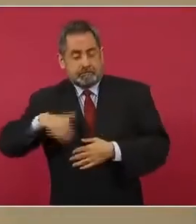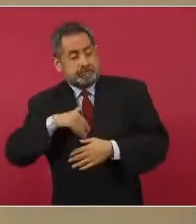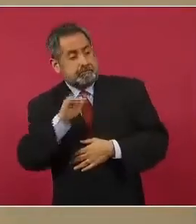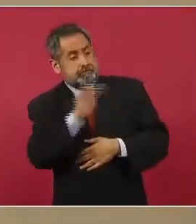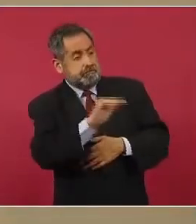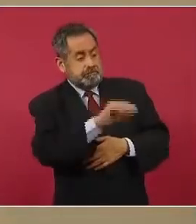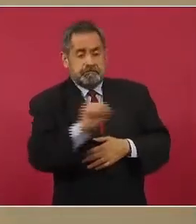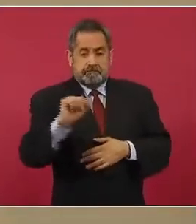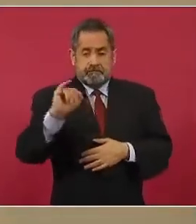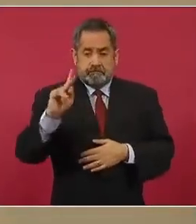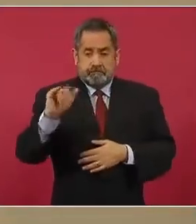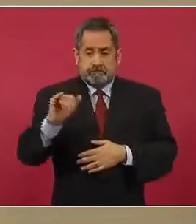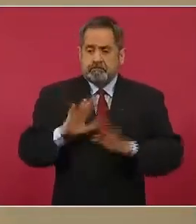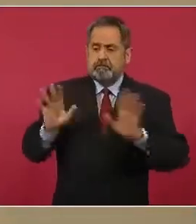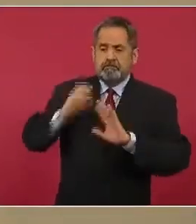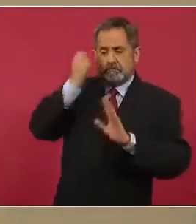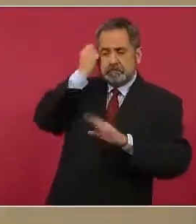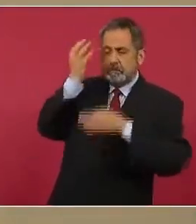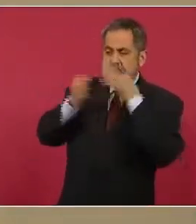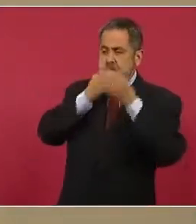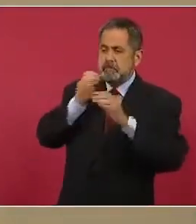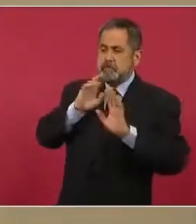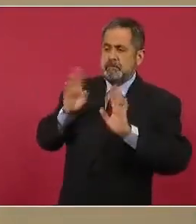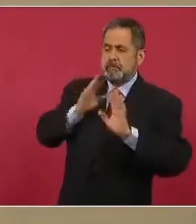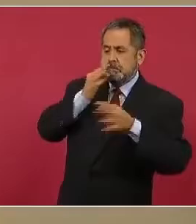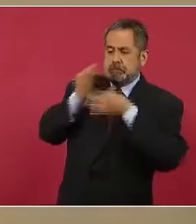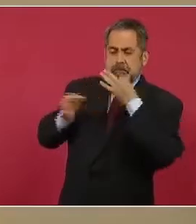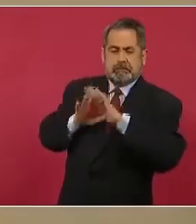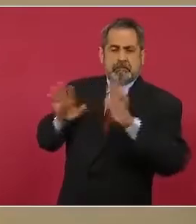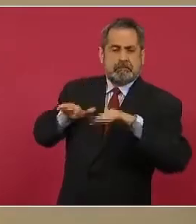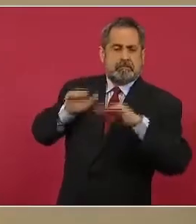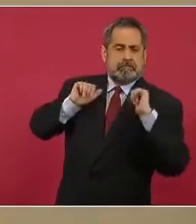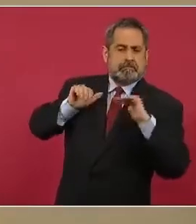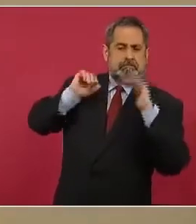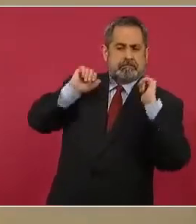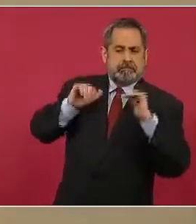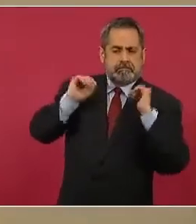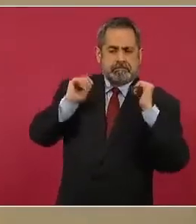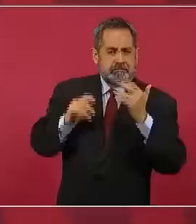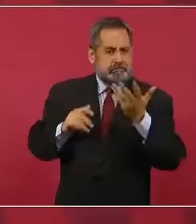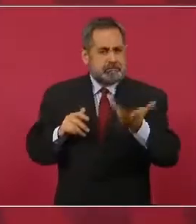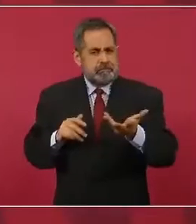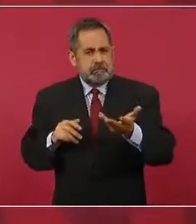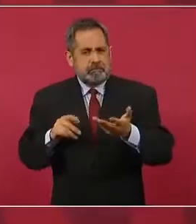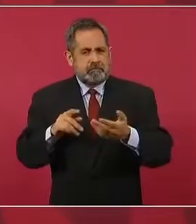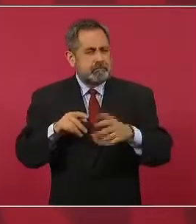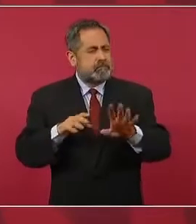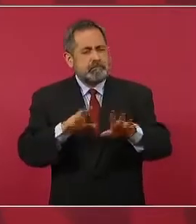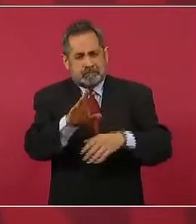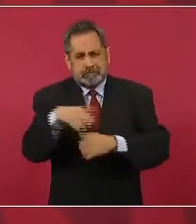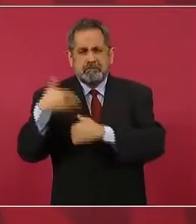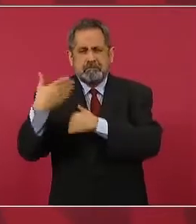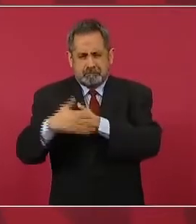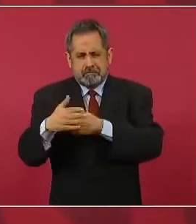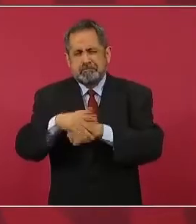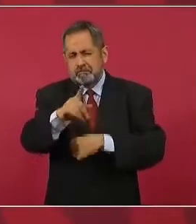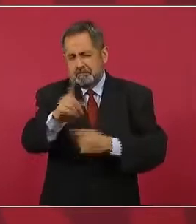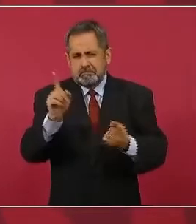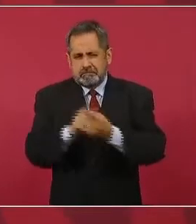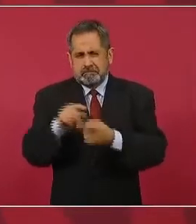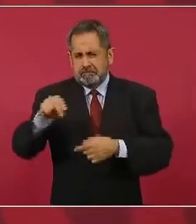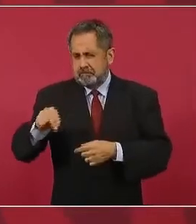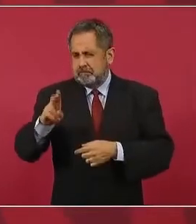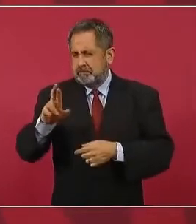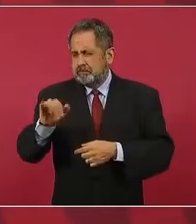más antes de que se vaya sobre este mismo tema, ¿qué va a pasar con el CIPINA? Mucho se ha hablado aquí del CIPINA, de que se integraría, valdría la pena integrarlo